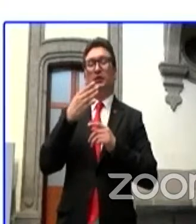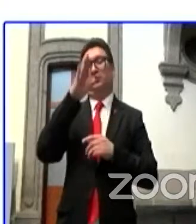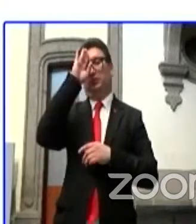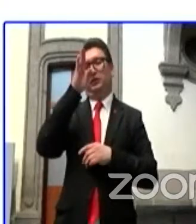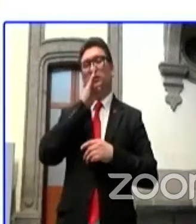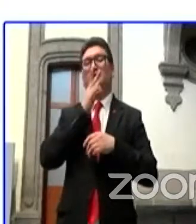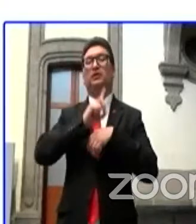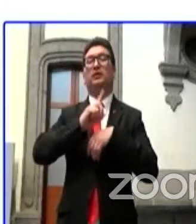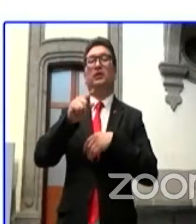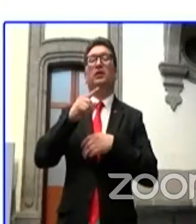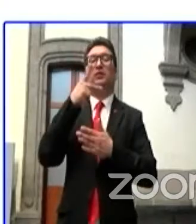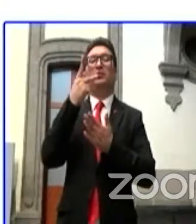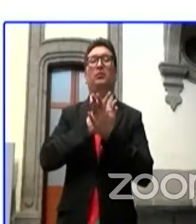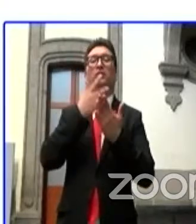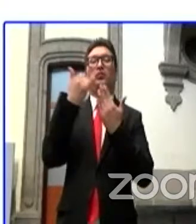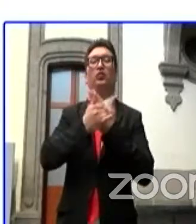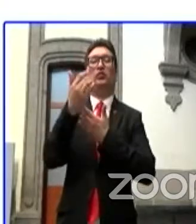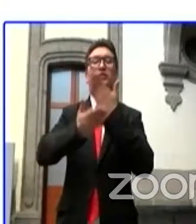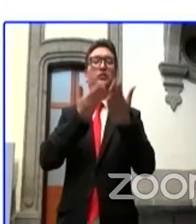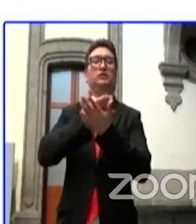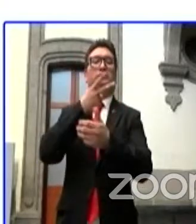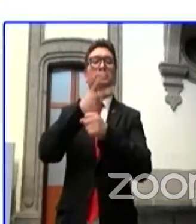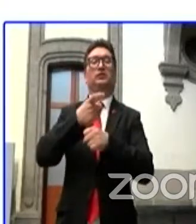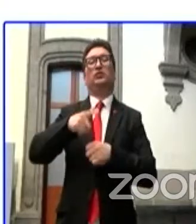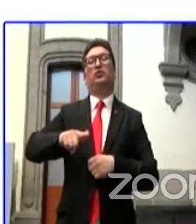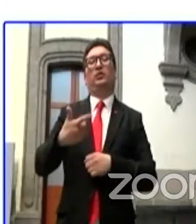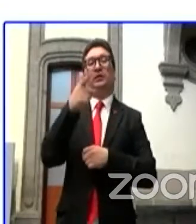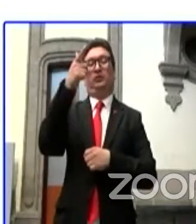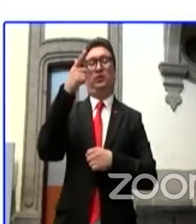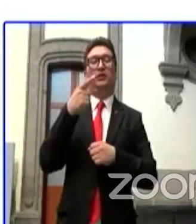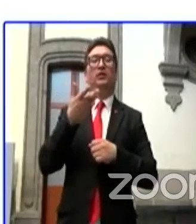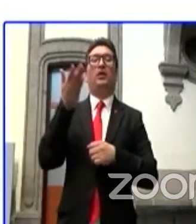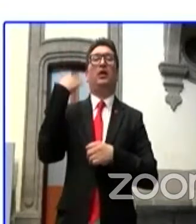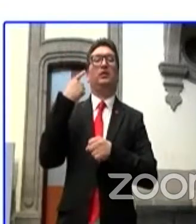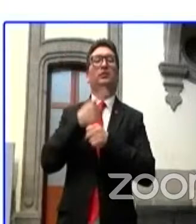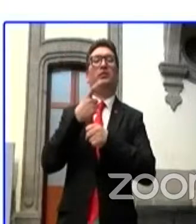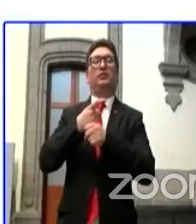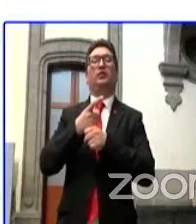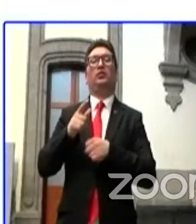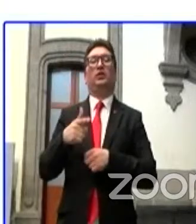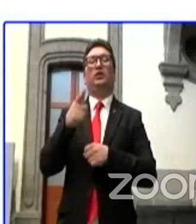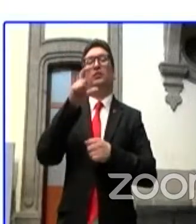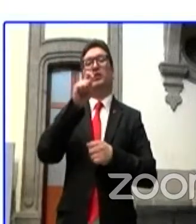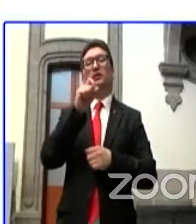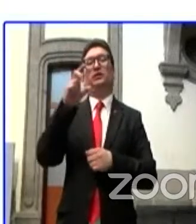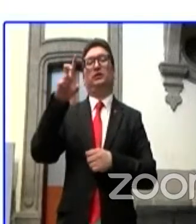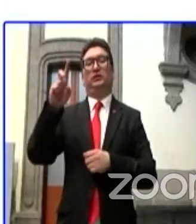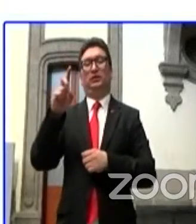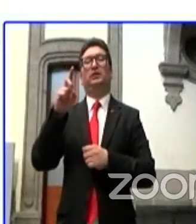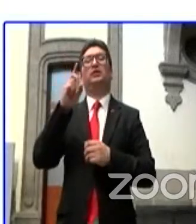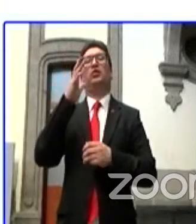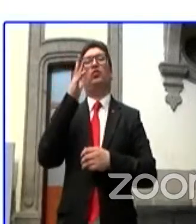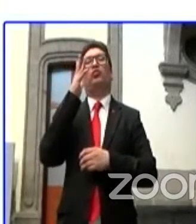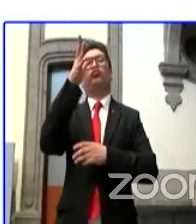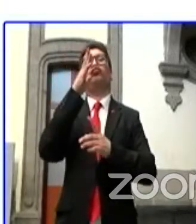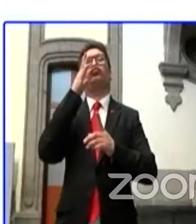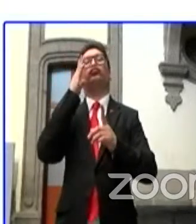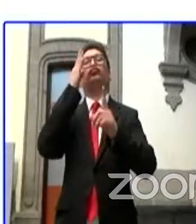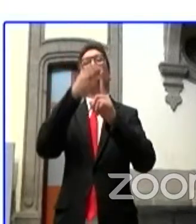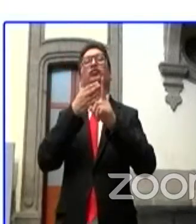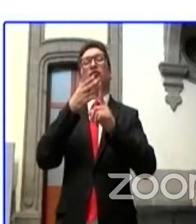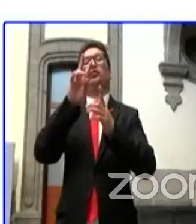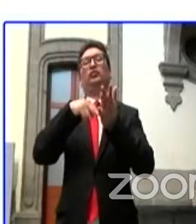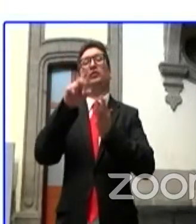que es el segundo que hacemos ya en Guanajuato. Anteriormente se llamaba Guanajuato 2030, o sea, cómo mirábamos a Guanajuato en el